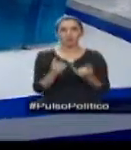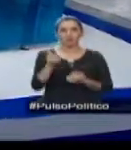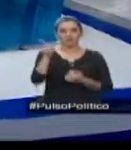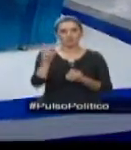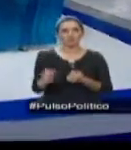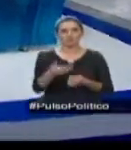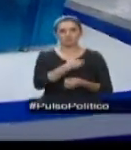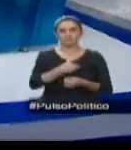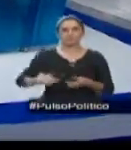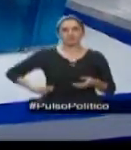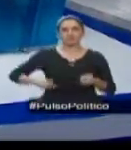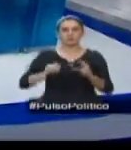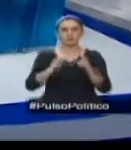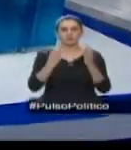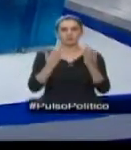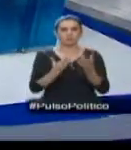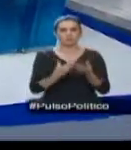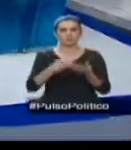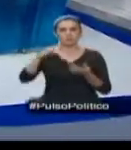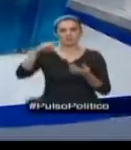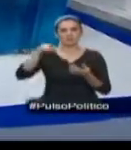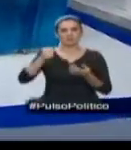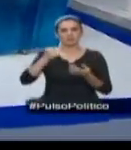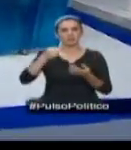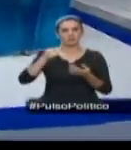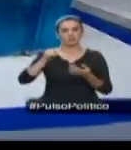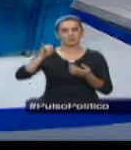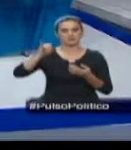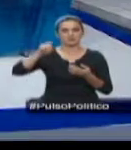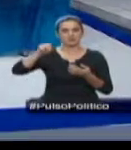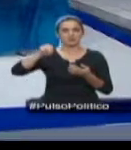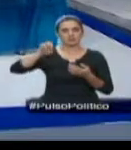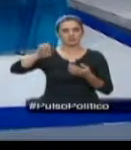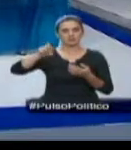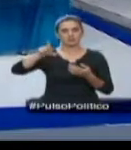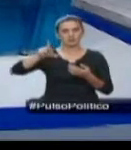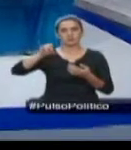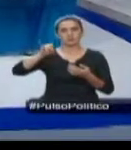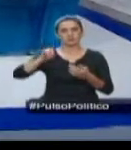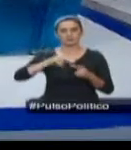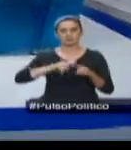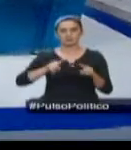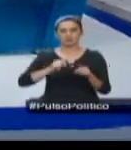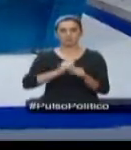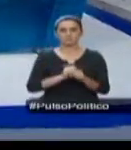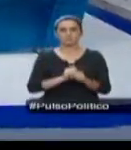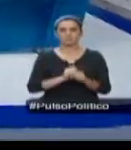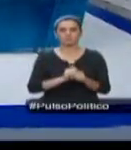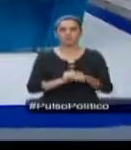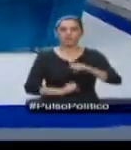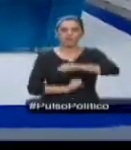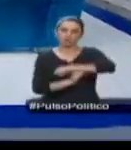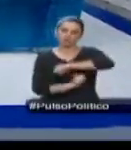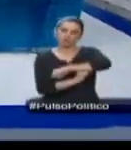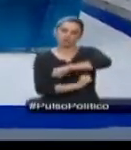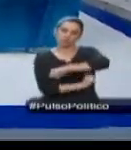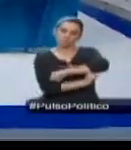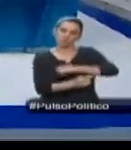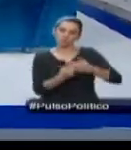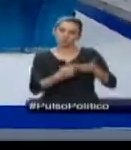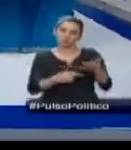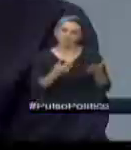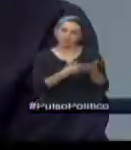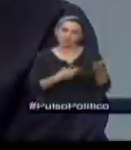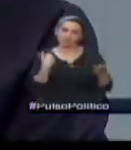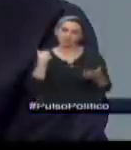presidente de la comisión juan carlos cassinelli sin embargo el argumento que establece qué tiene